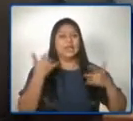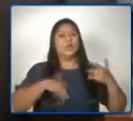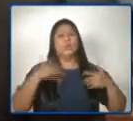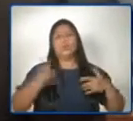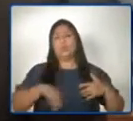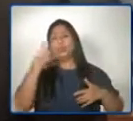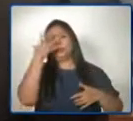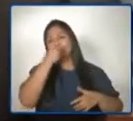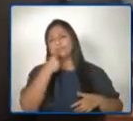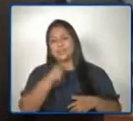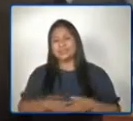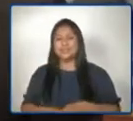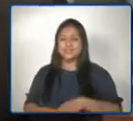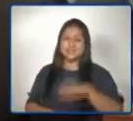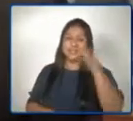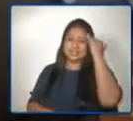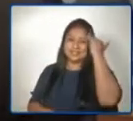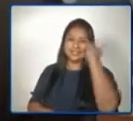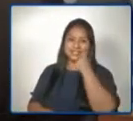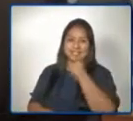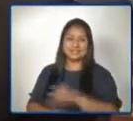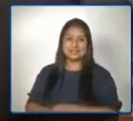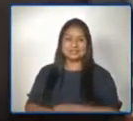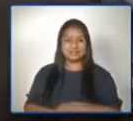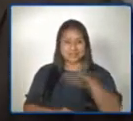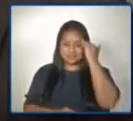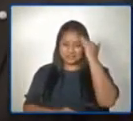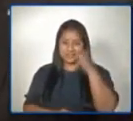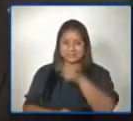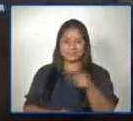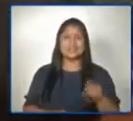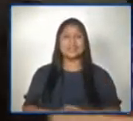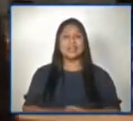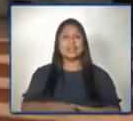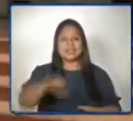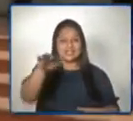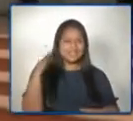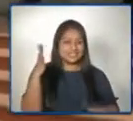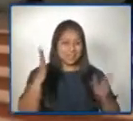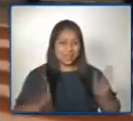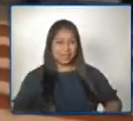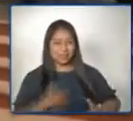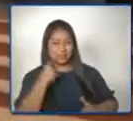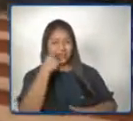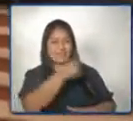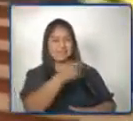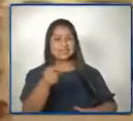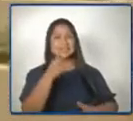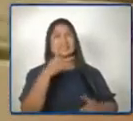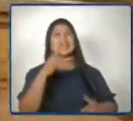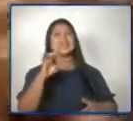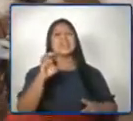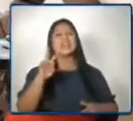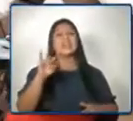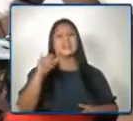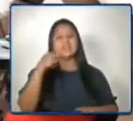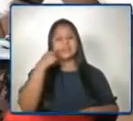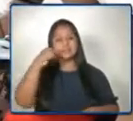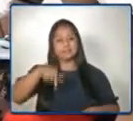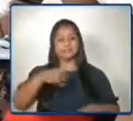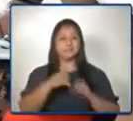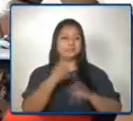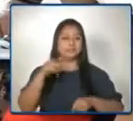uno. Excelente, muchas gracias y éxitos, Kevin. Ya, muchas gracias a ustedes. Perfecto, el zacapaneco entonces, Kevin Cordón, también hablando con nosotros acá al cierre de esta